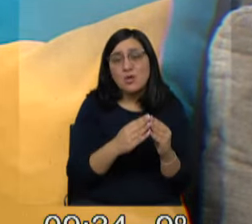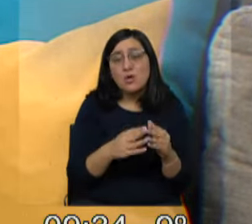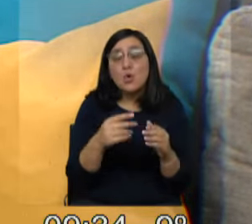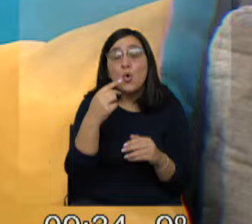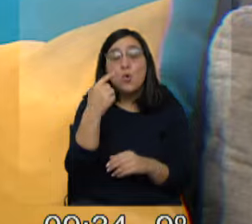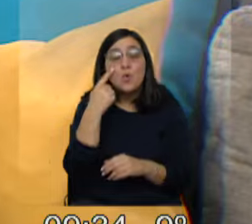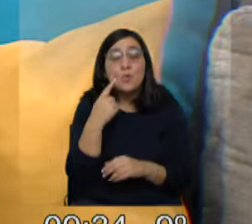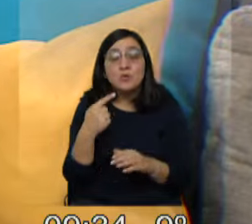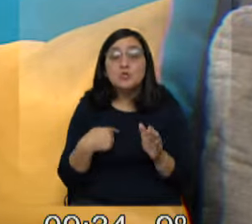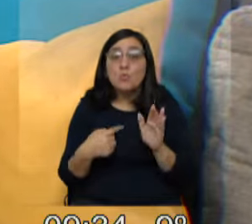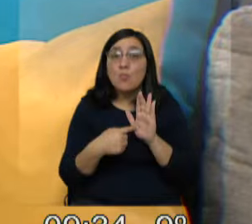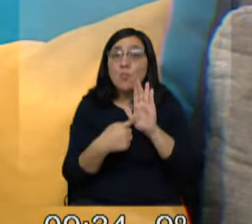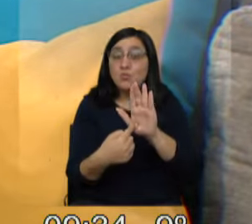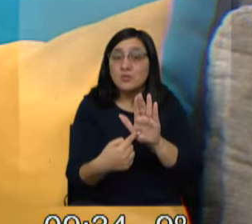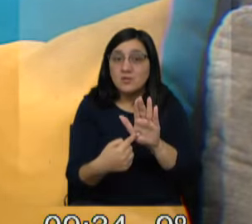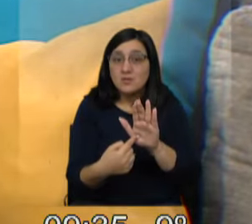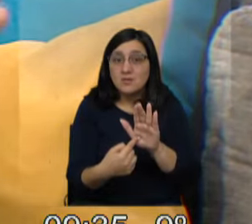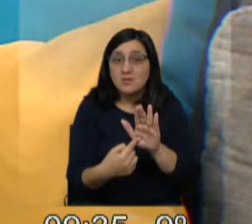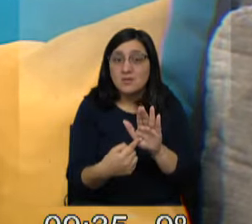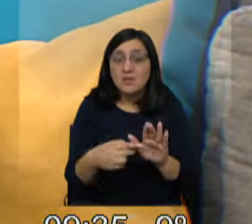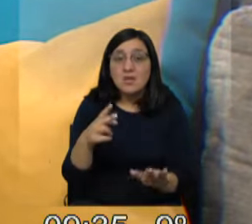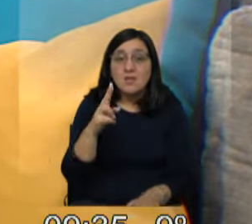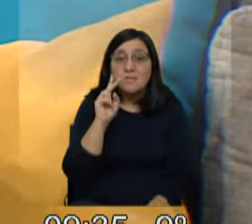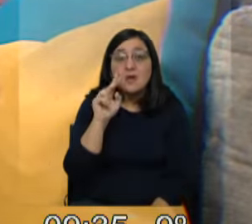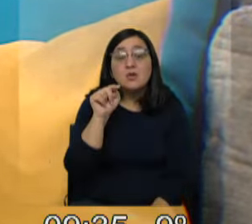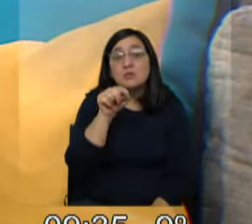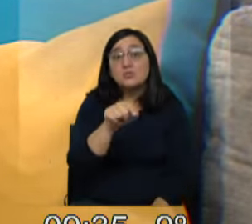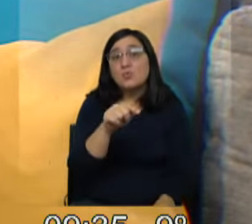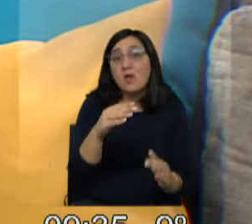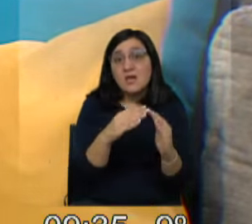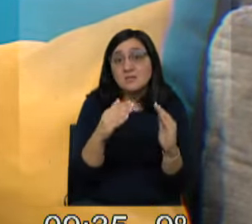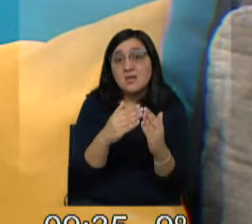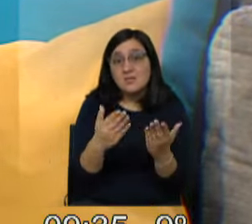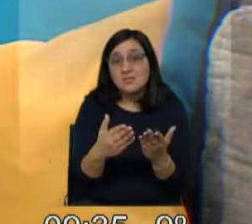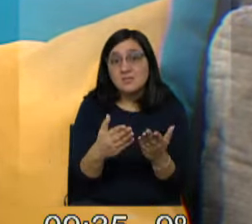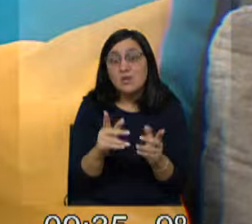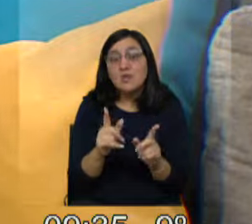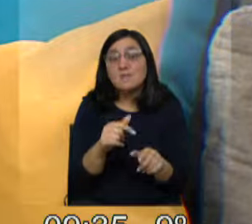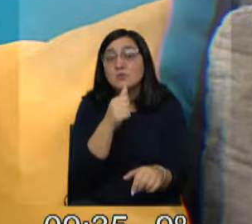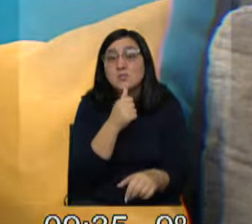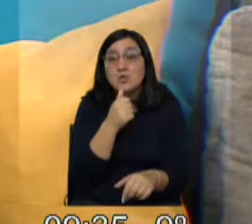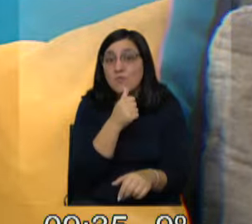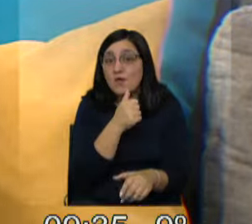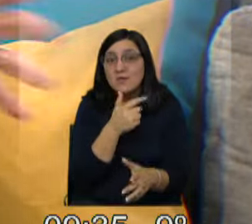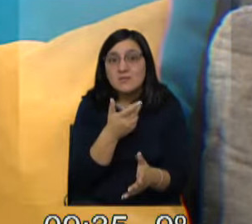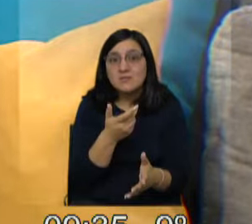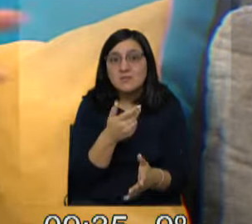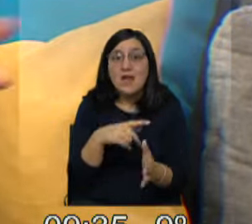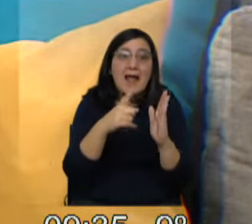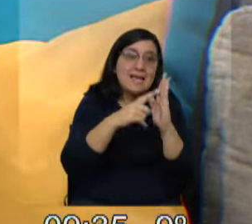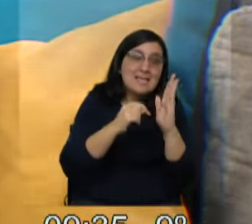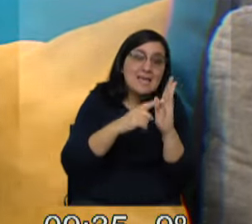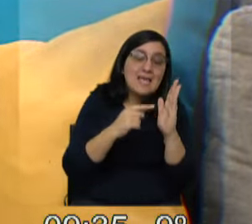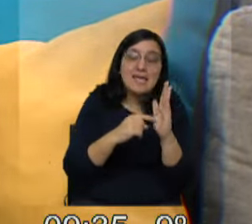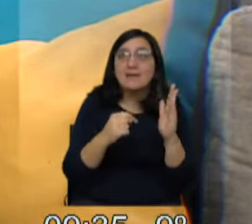dar, llévenlos a lo que es la plata de nosotros y lo que tenemos que resolver, alquiler, no